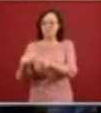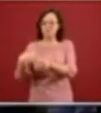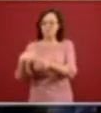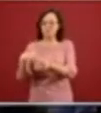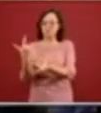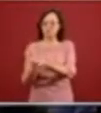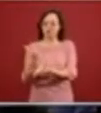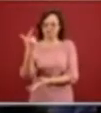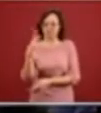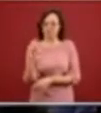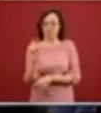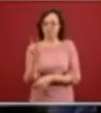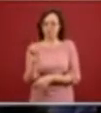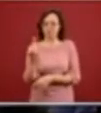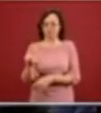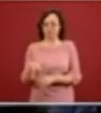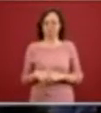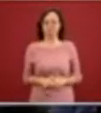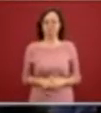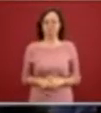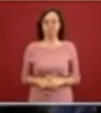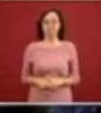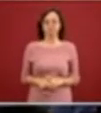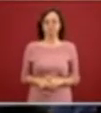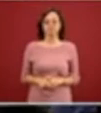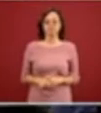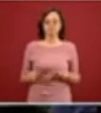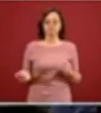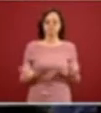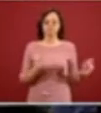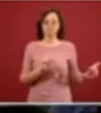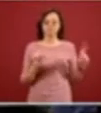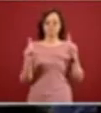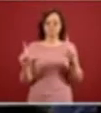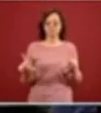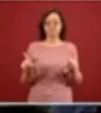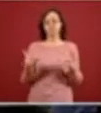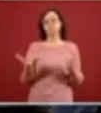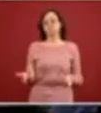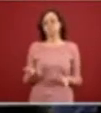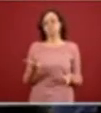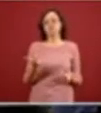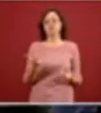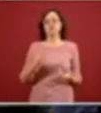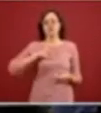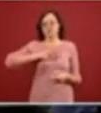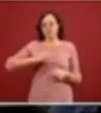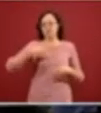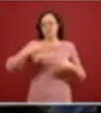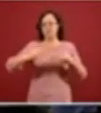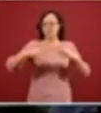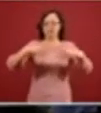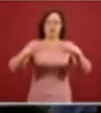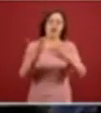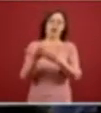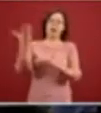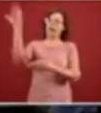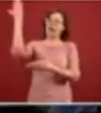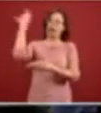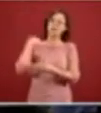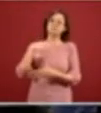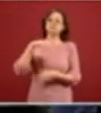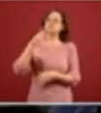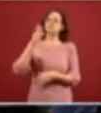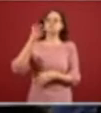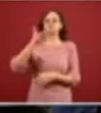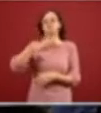Entrando de lleno en la presentación, experiencias previas que se han tenido con otras contingencias epidemiológicas, con otras